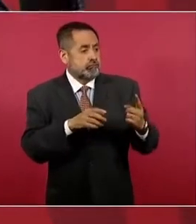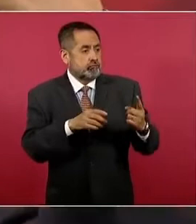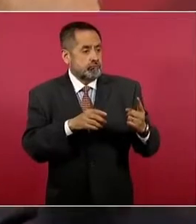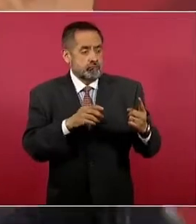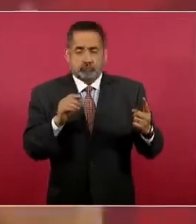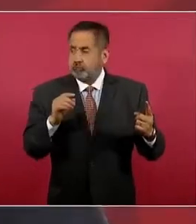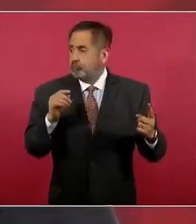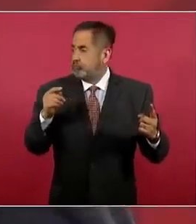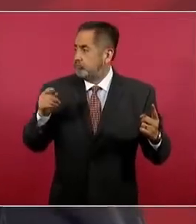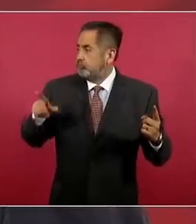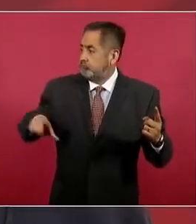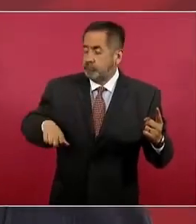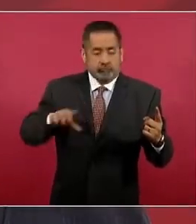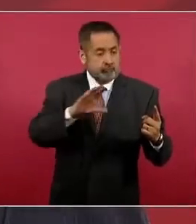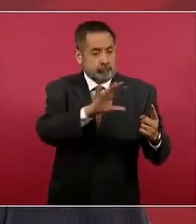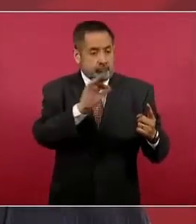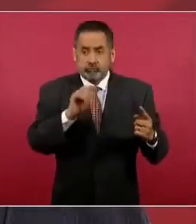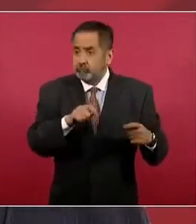de un exgobernador